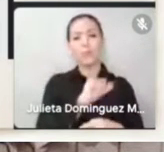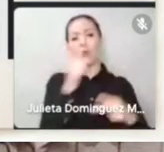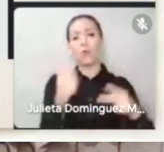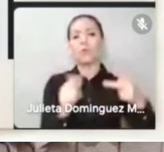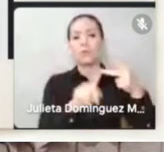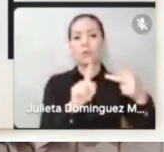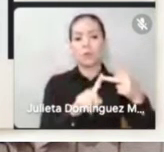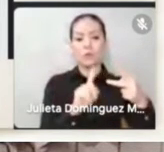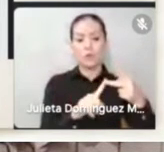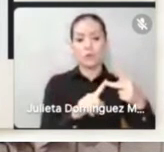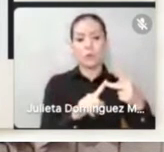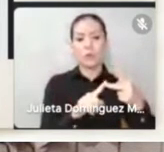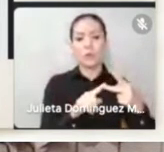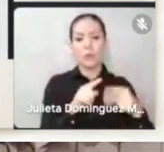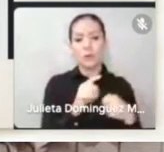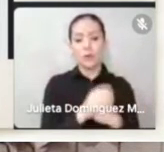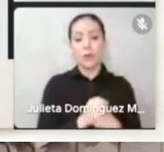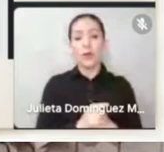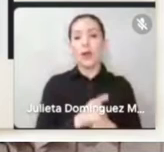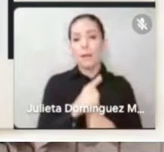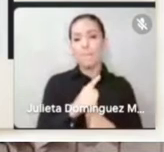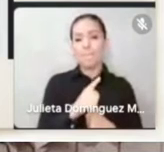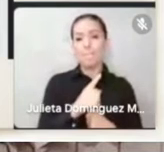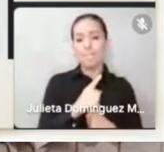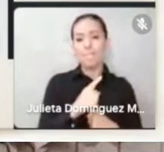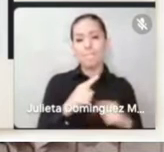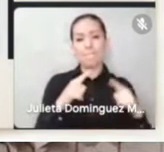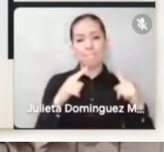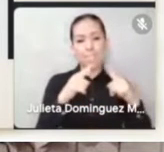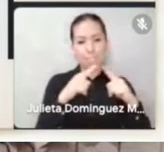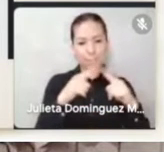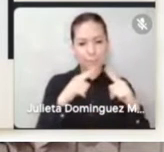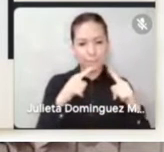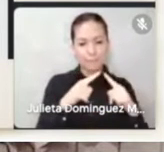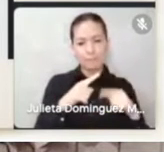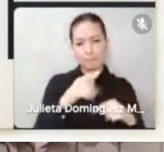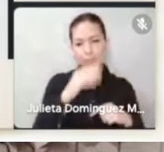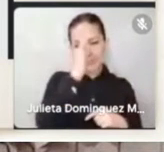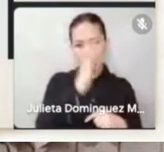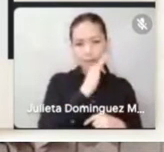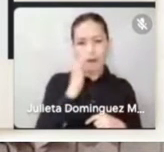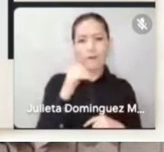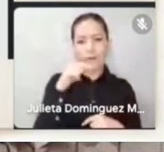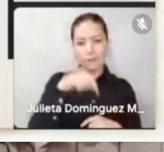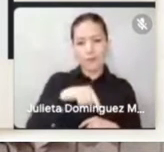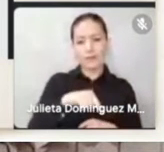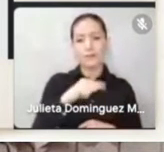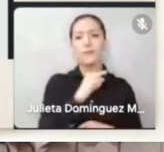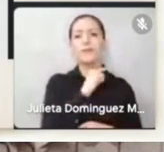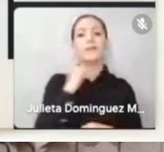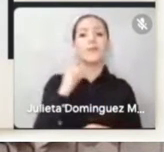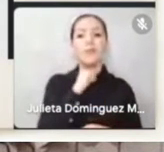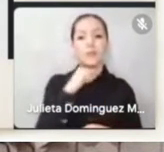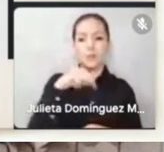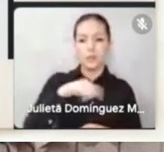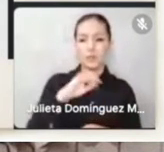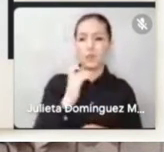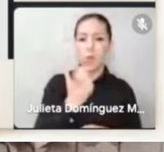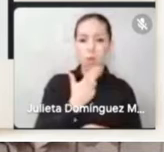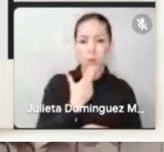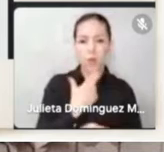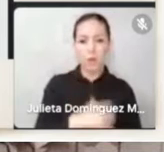la homilía rendida por un sacerdote en la ciudad de Chihuahua. La parte actora refiere que las manifestaciones